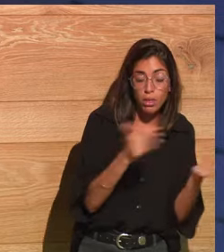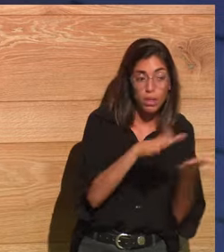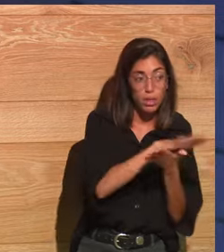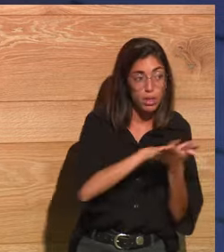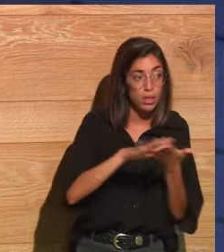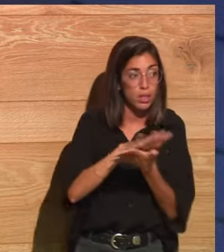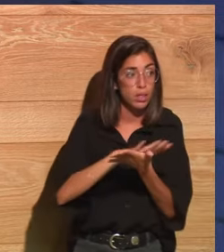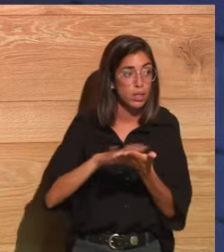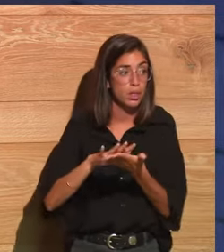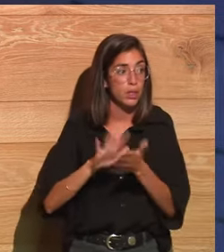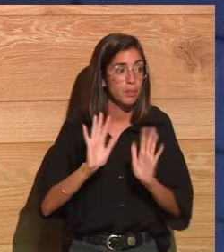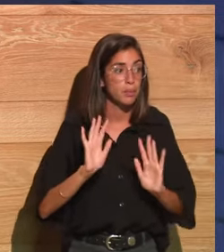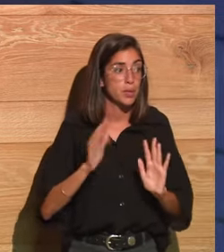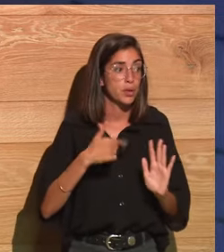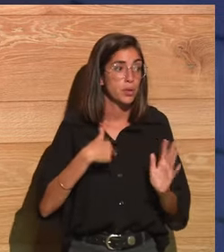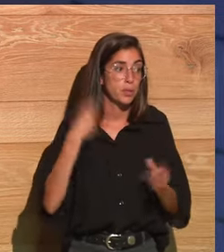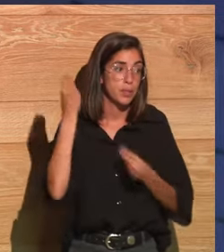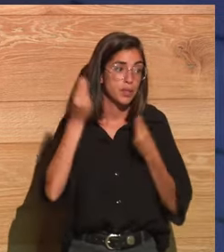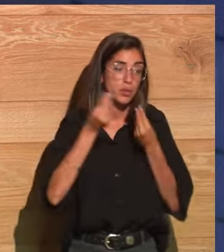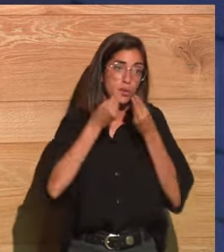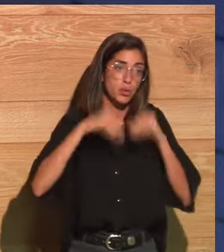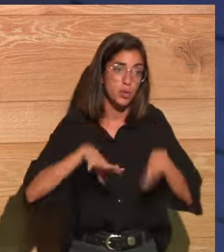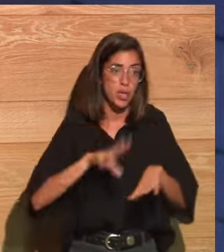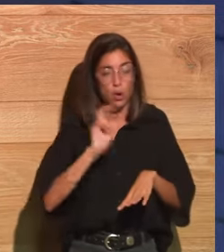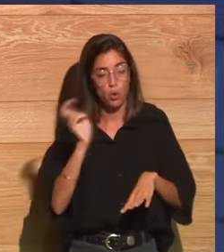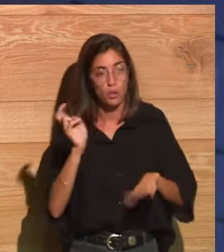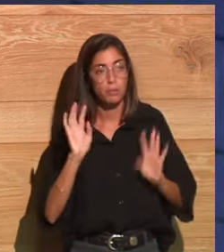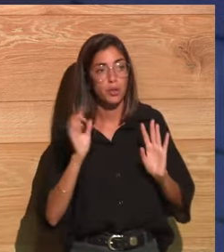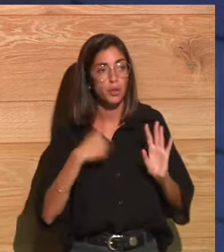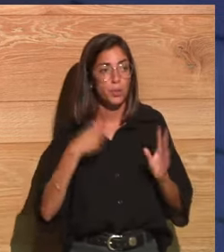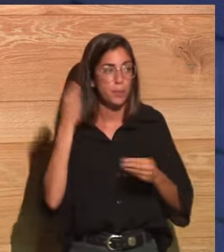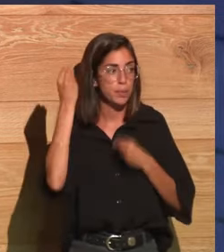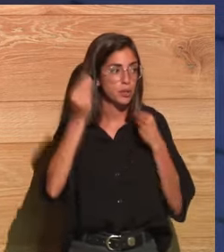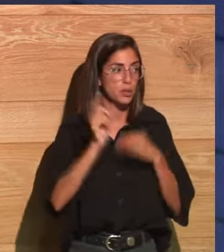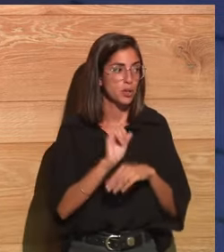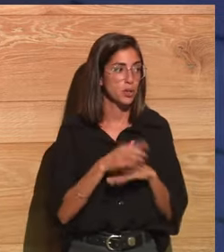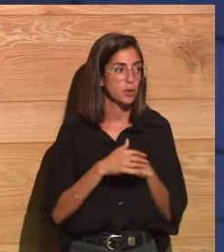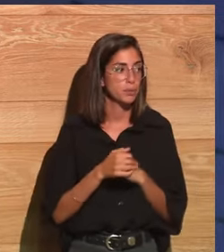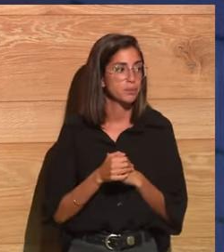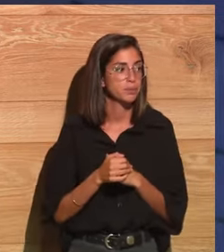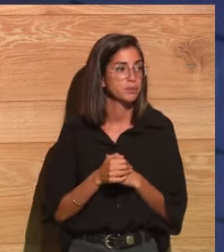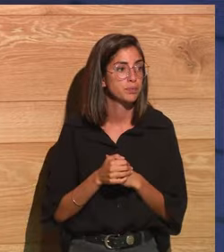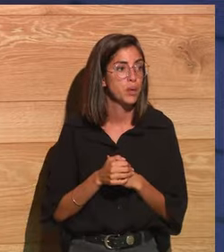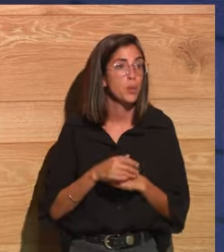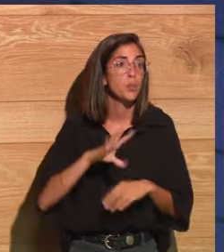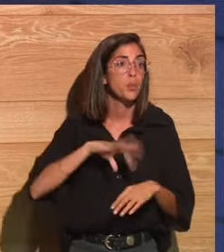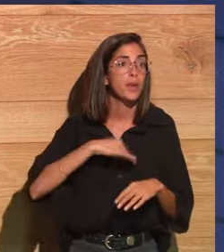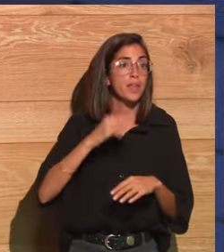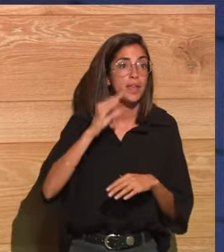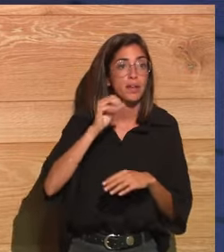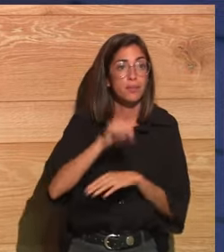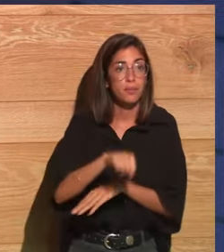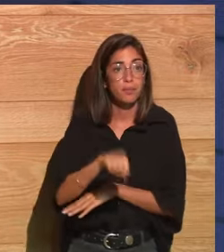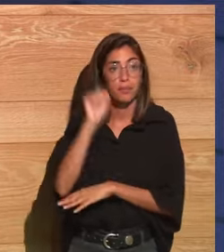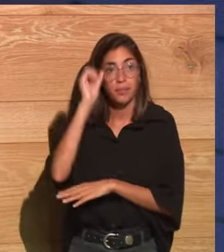otra historia. Pero creo que no, es verdad. ¿Se extenderán a un tercer sapien? ¿Seremos